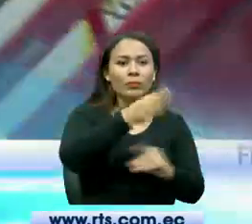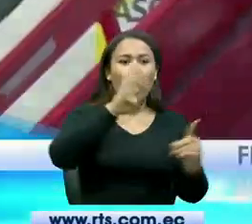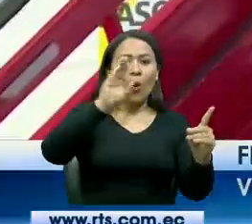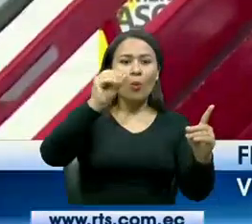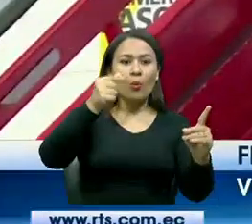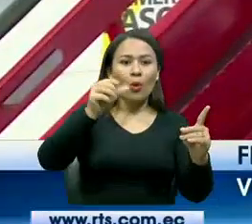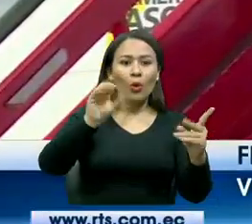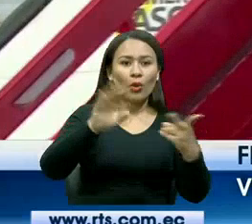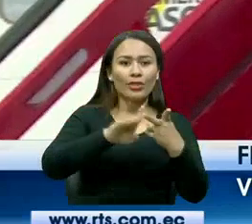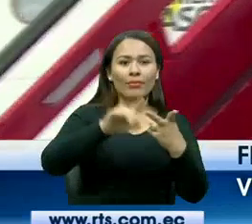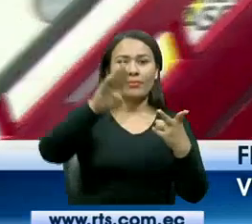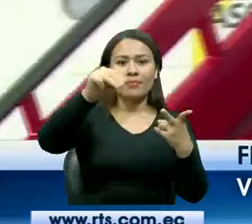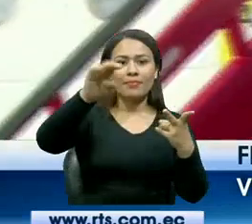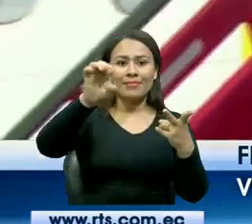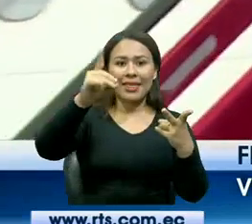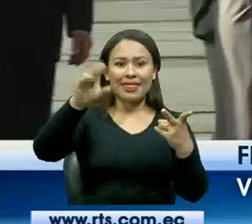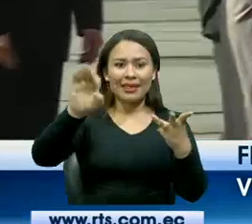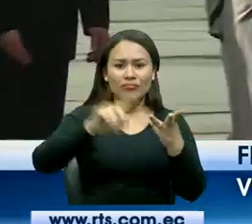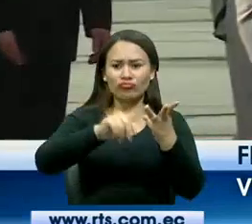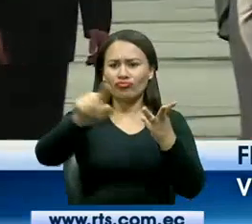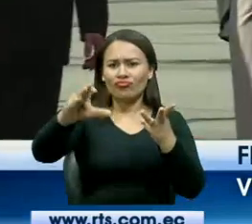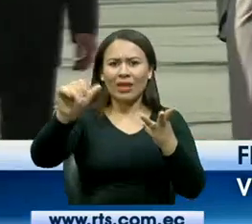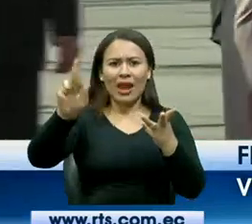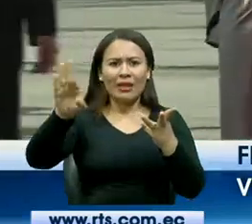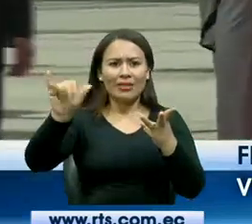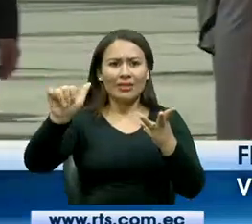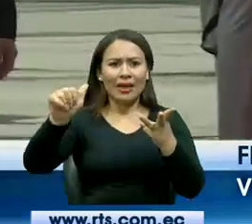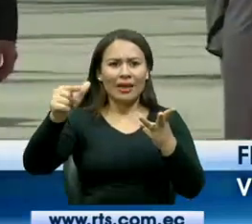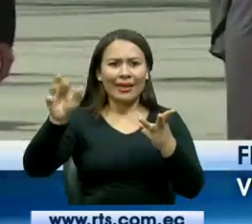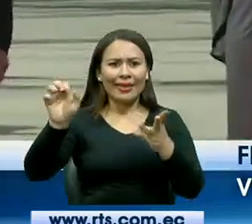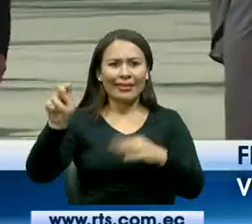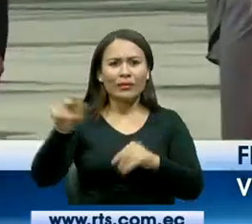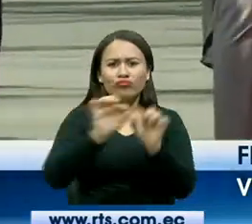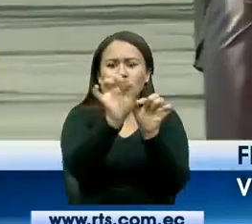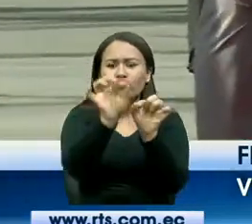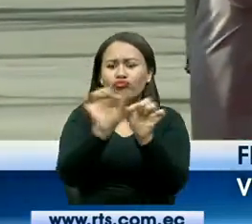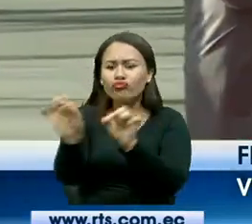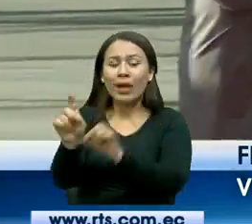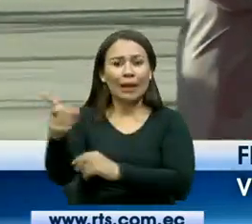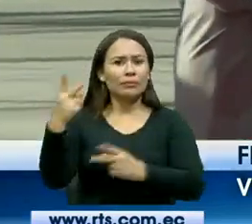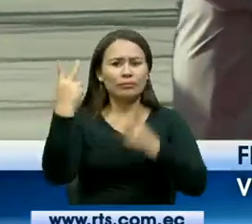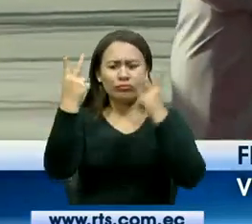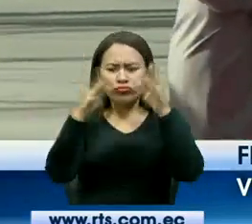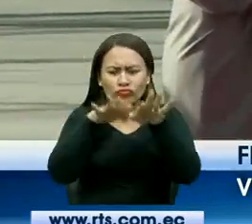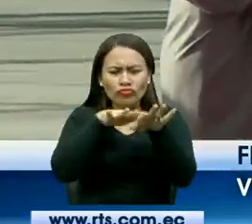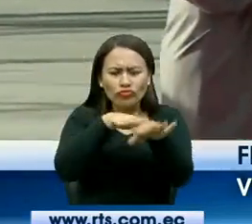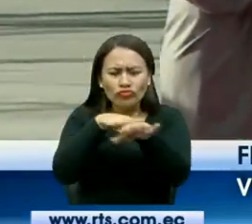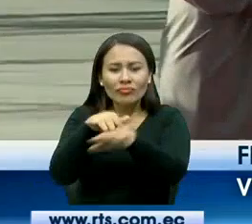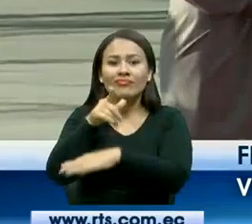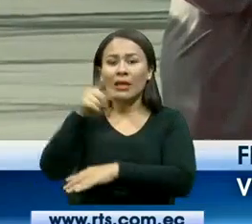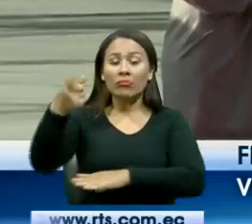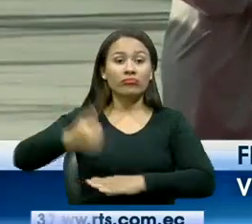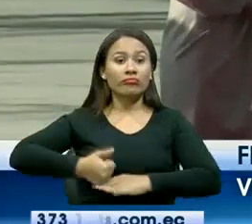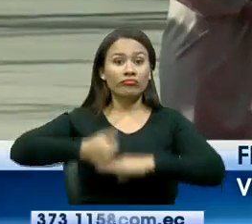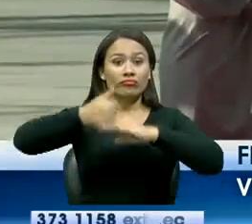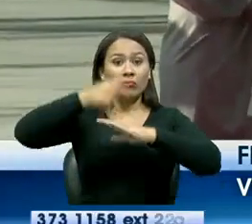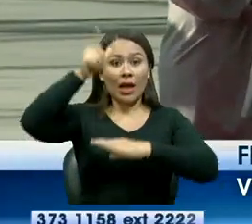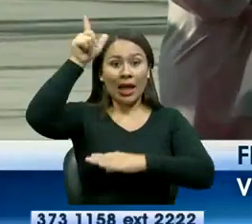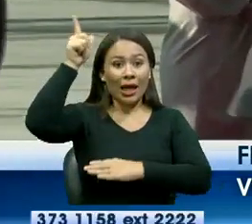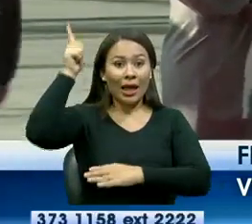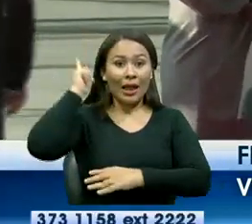Medellín, Villavicencio y Cartagena. La llegada del Papa a Colombia es la primera de un máximo representante del catolicismo en